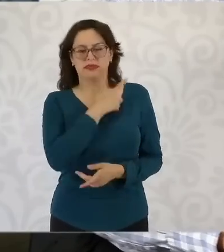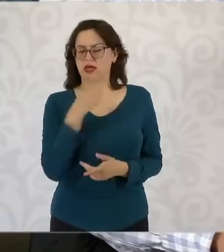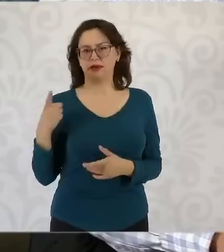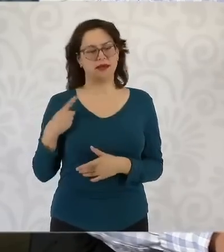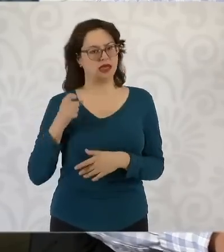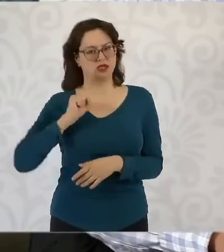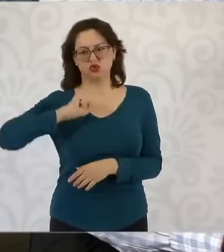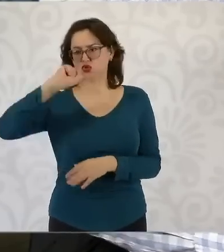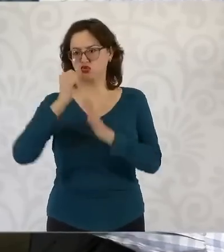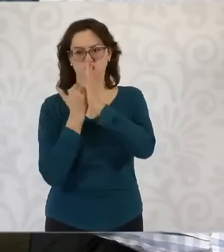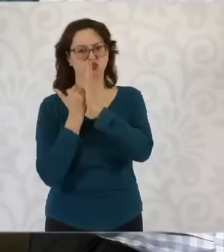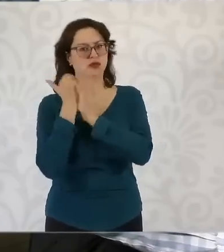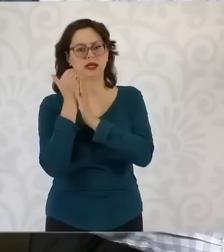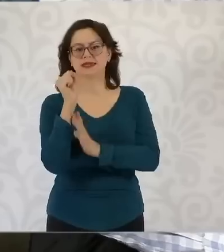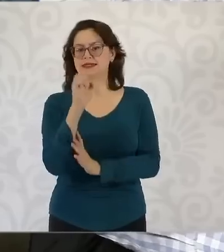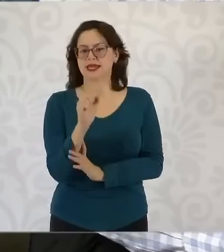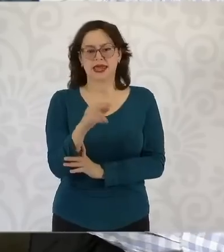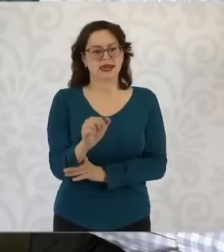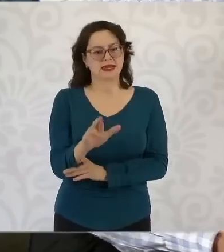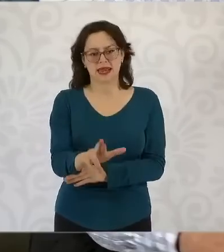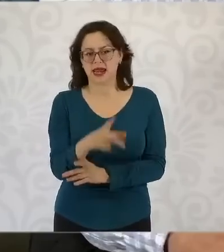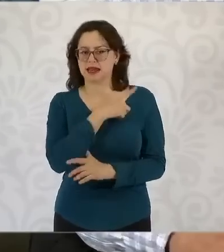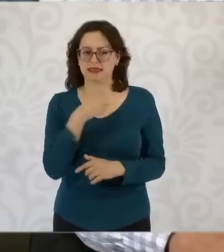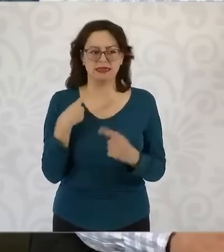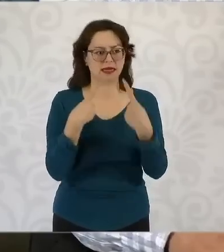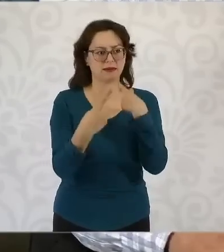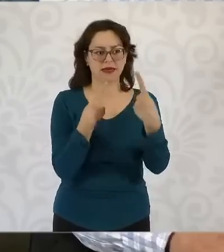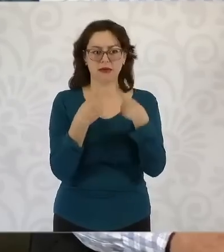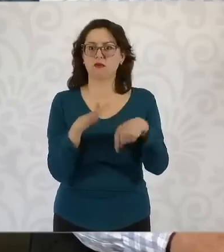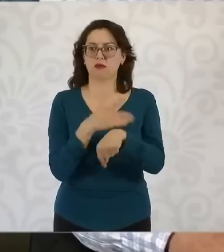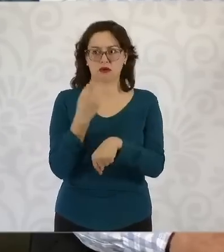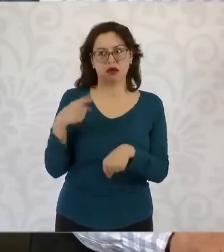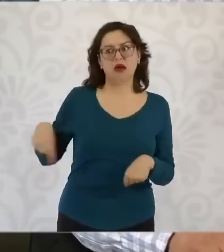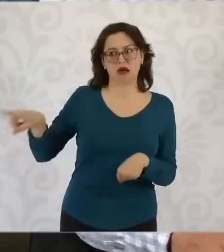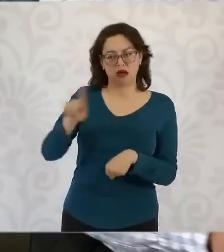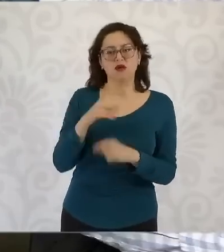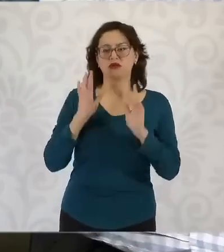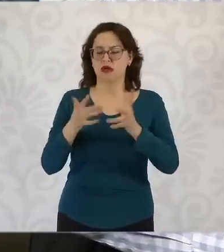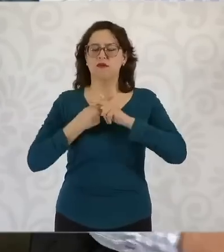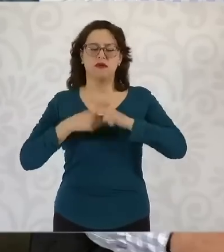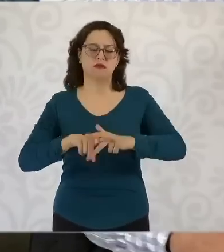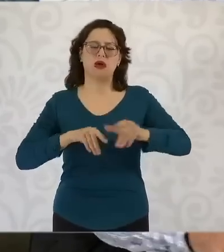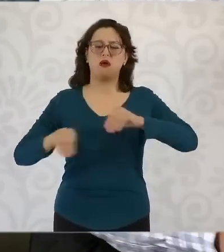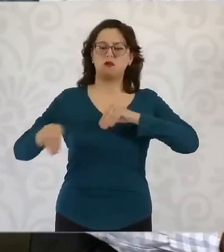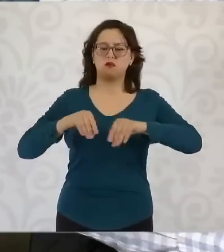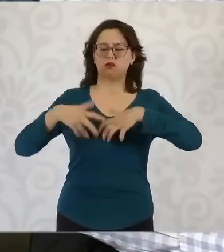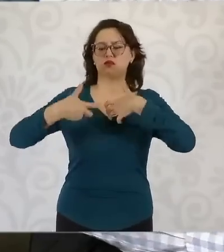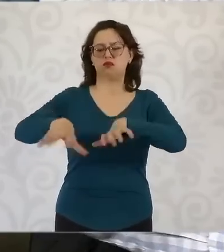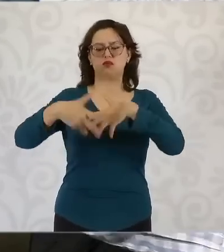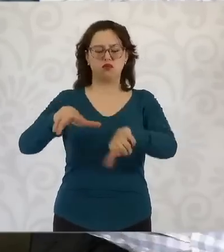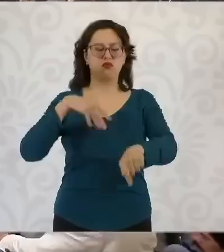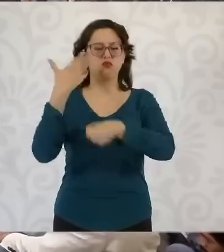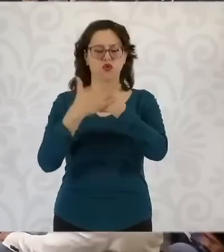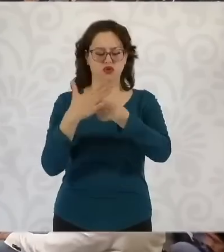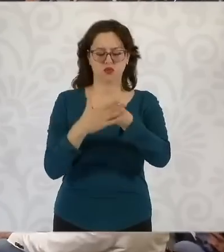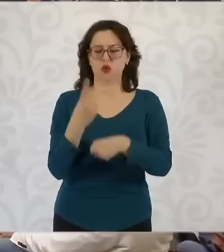Secretaría de Energía los atienda. De hecho, se habla de una crisis laboral silenciosa y preparan movilizaciones masivas para el 1 de junio. Está